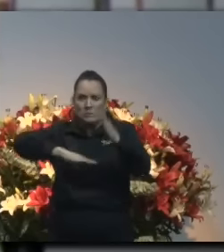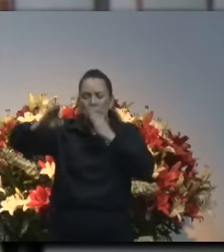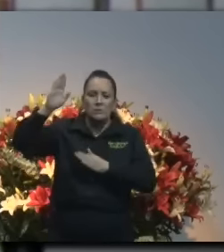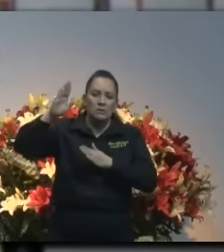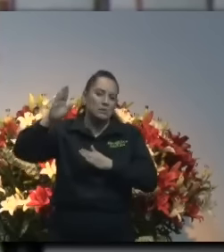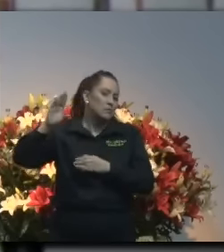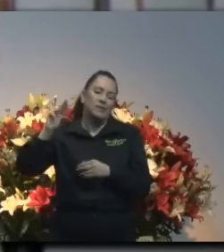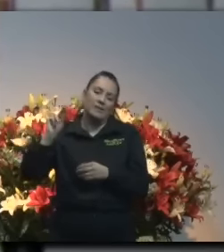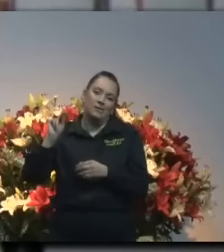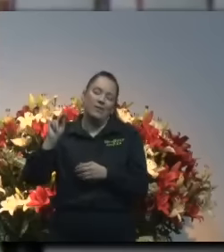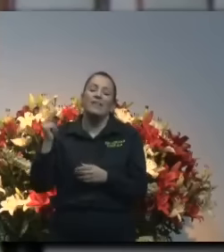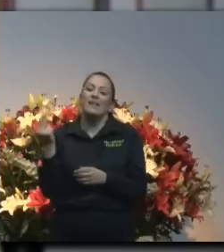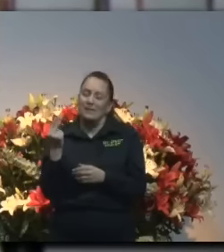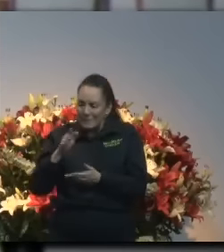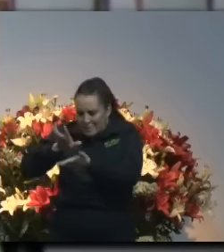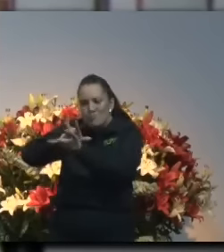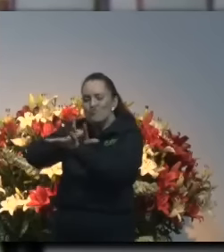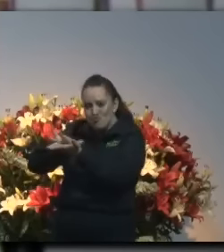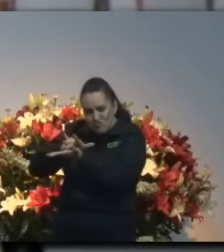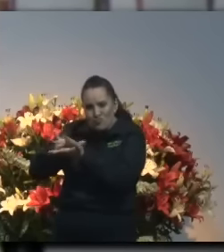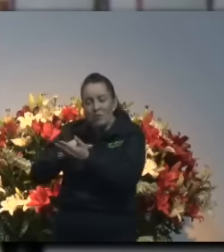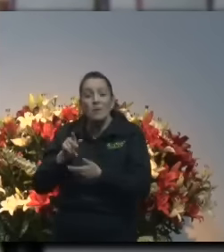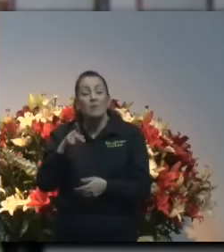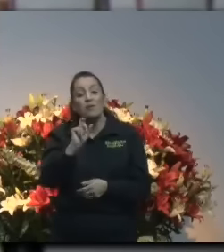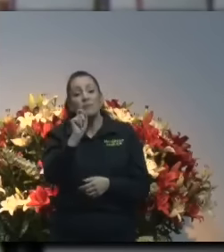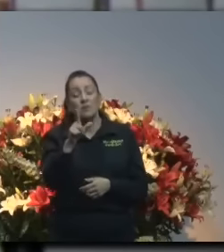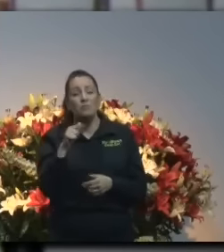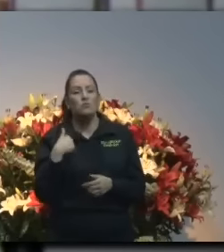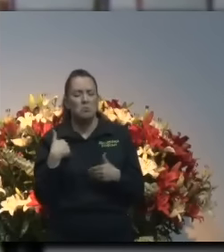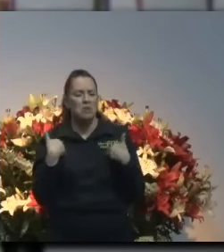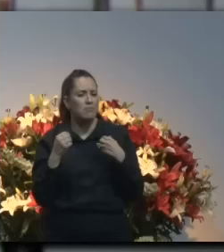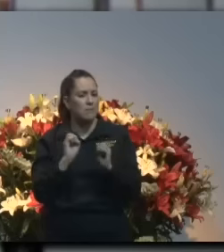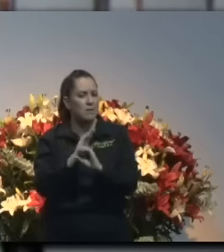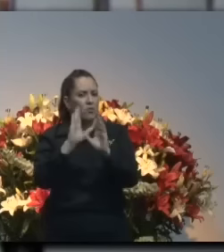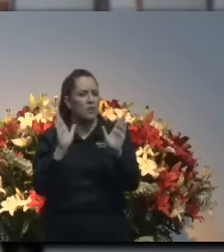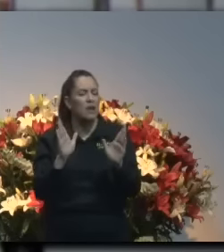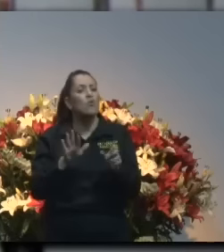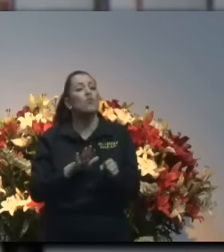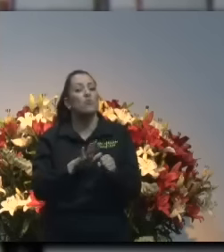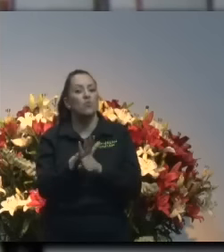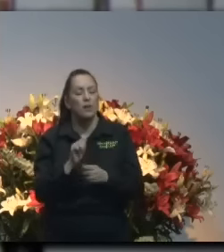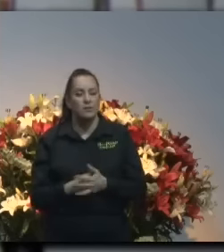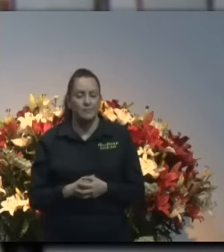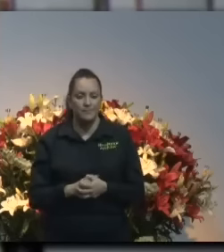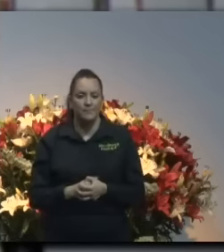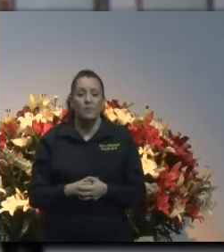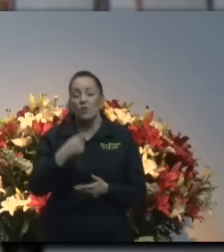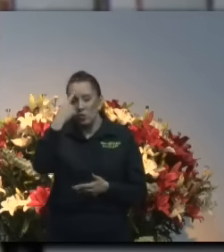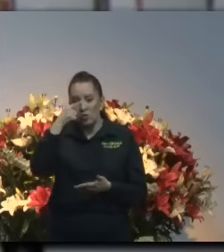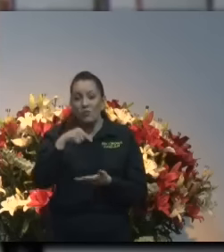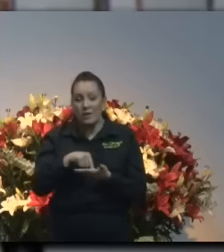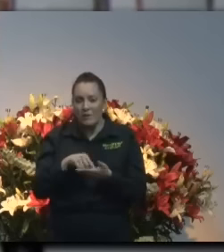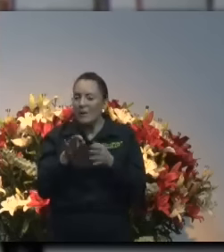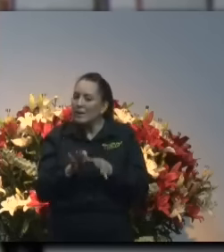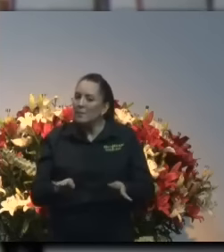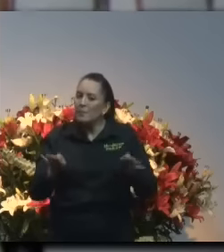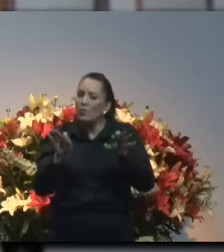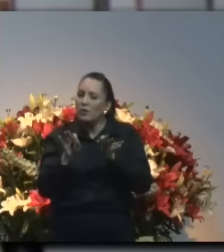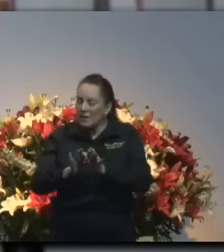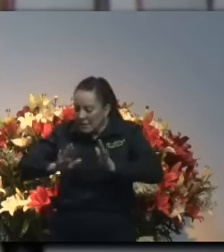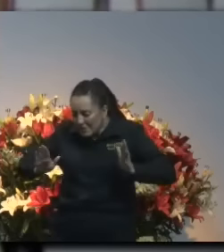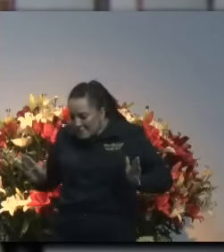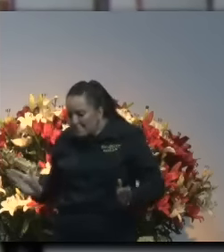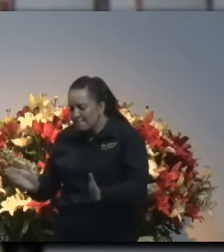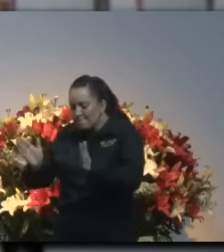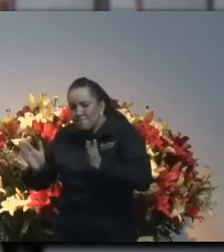necesarios. Pero también me queda clara la parte del incentivo para salir adelante.